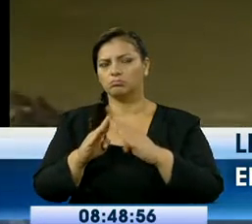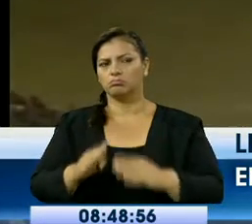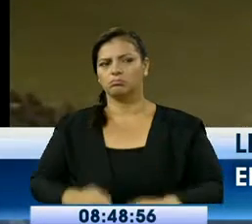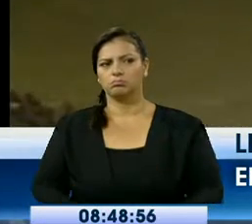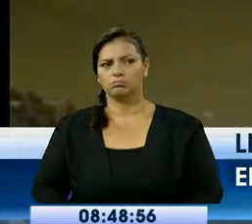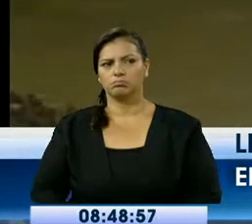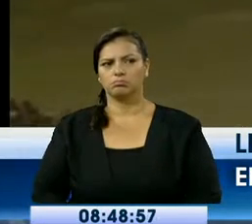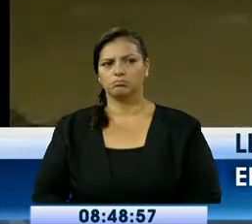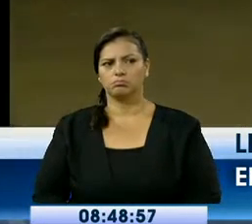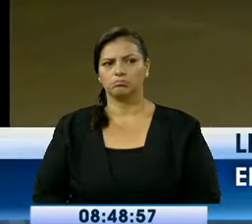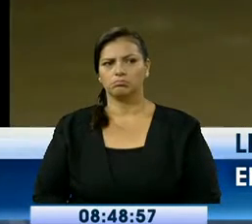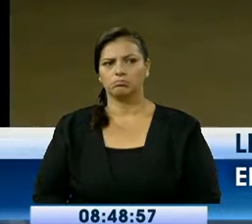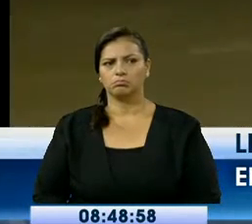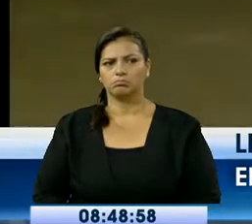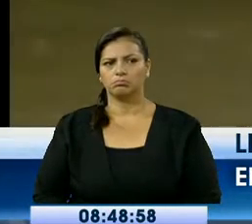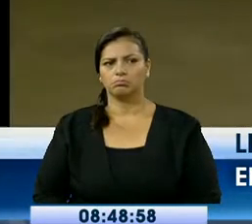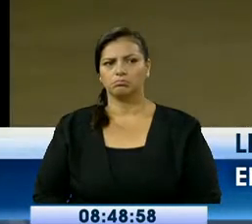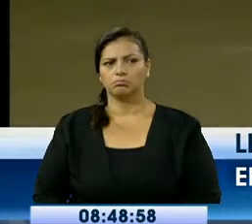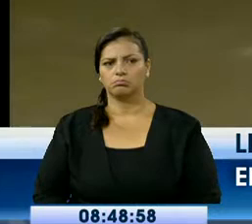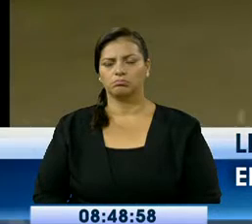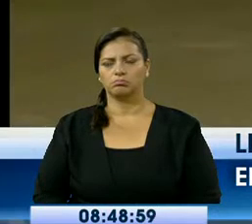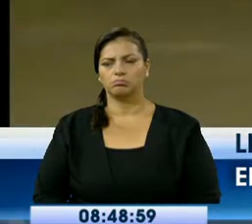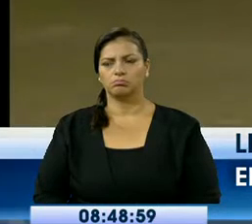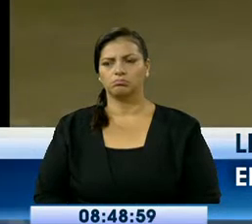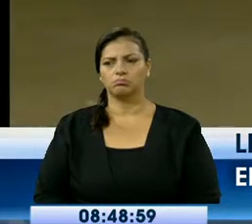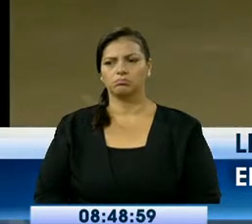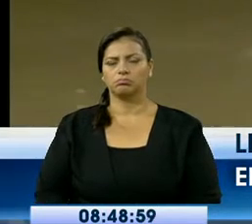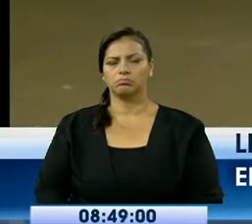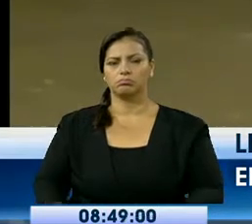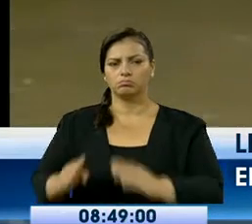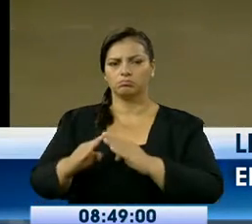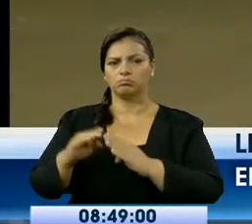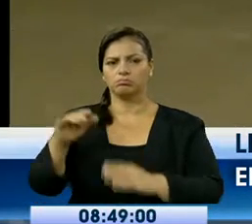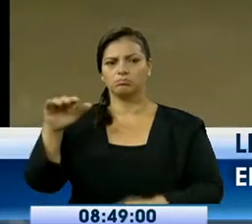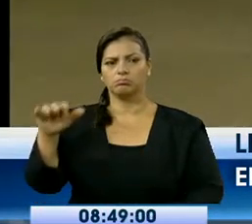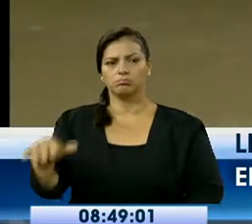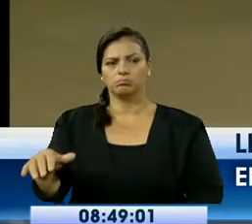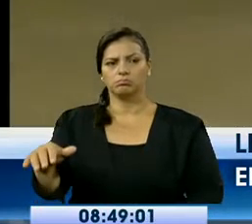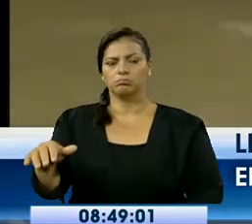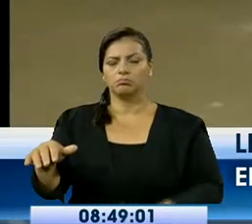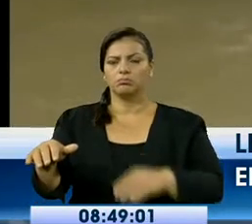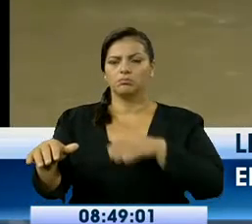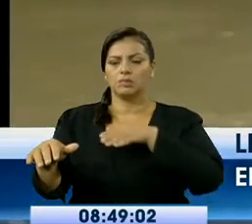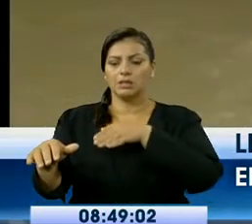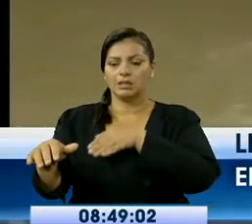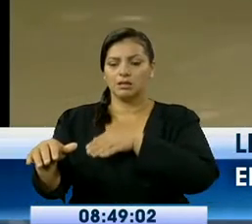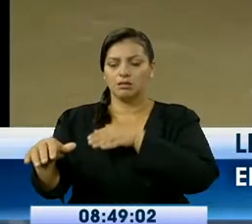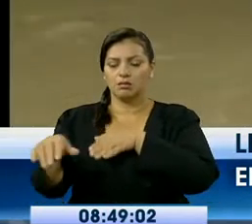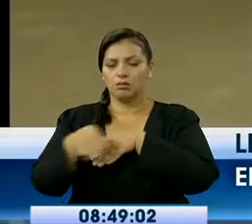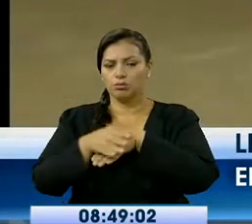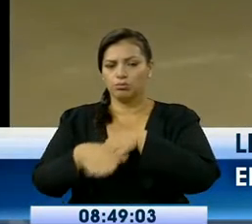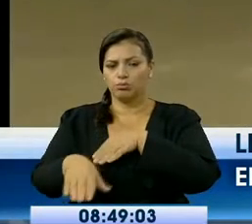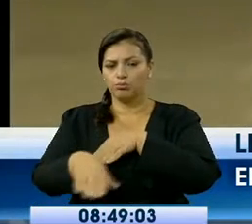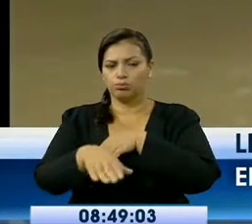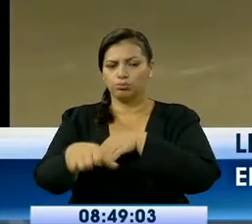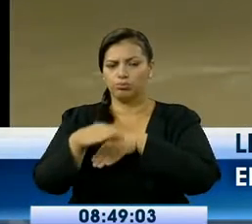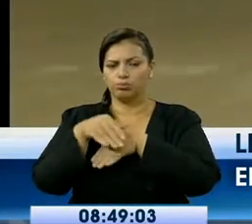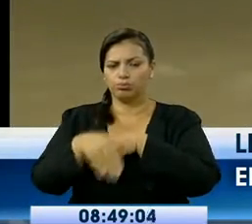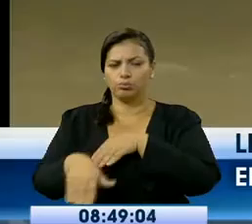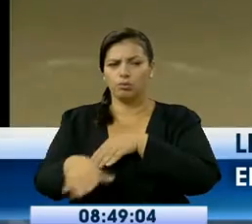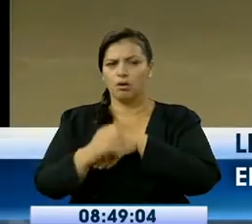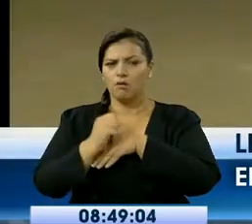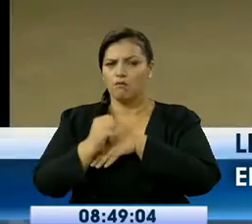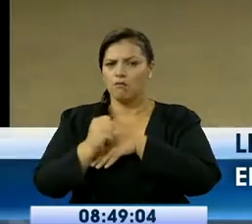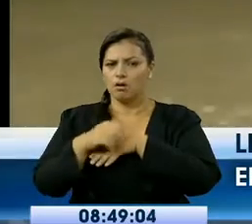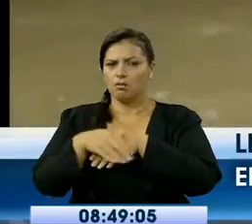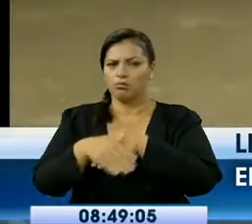esta vivienda, cruza con fuerza. Vamos a ver si llegamos hasta el portal de esta casa. Aunque el agua corre